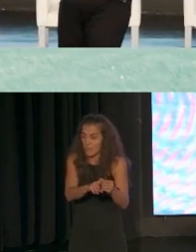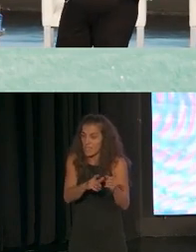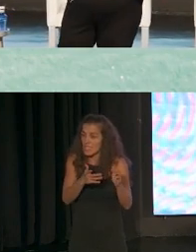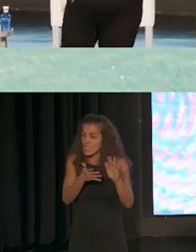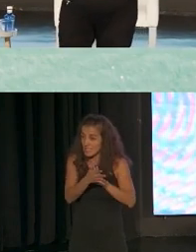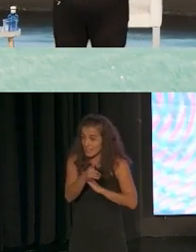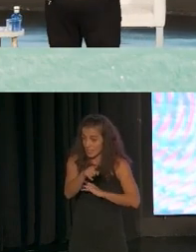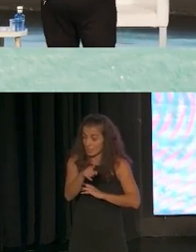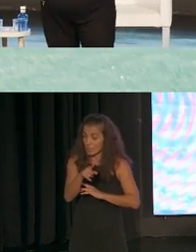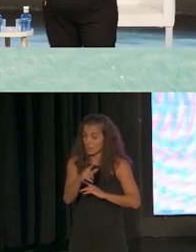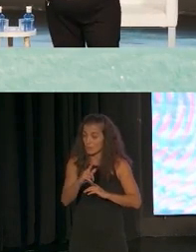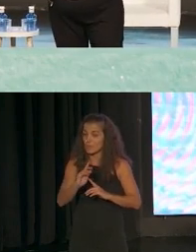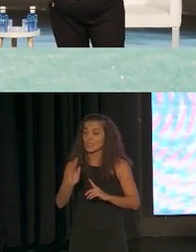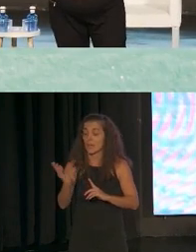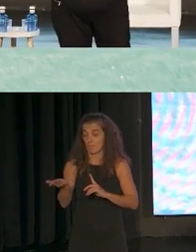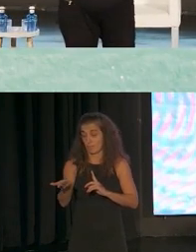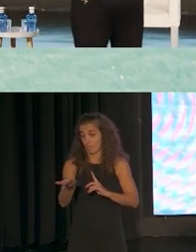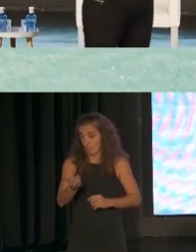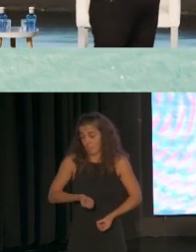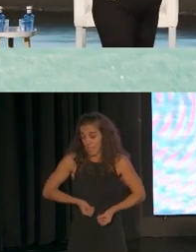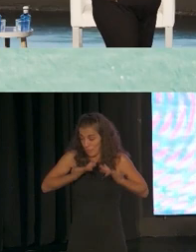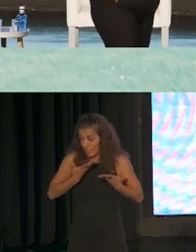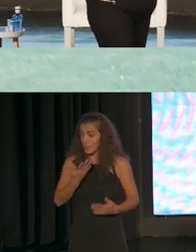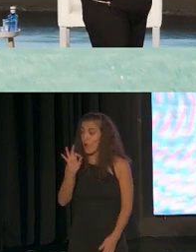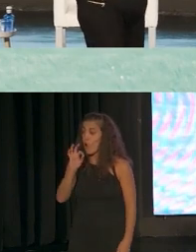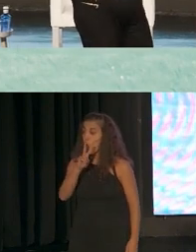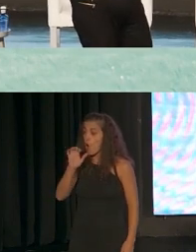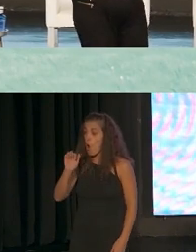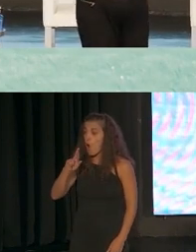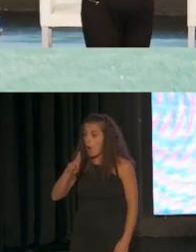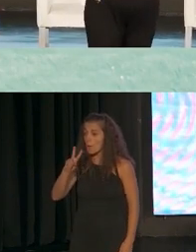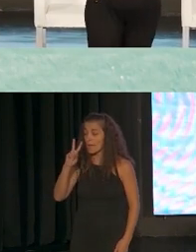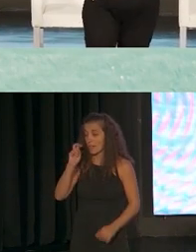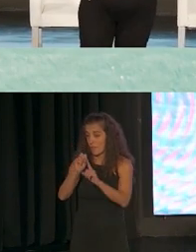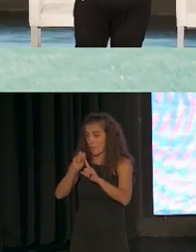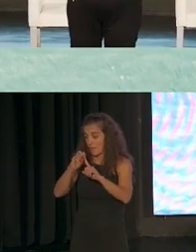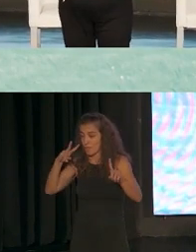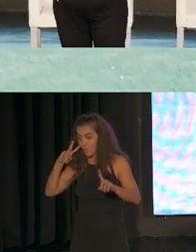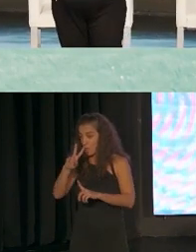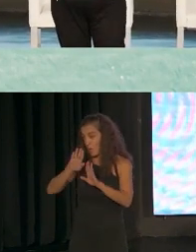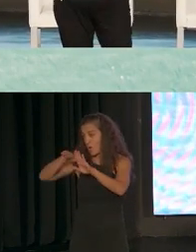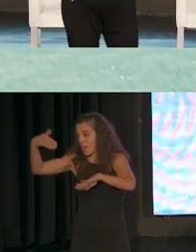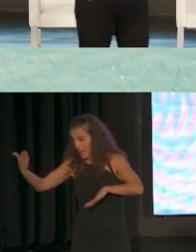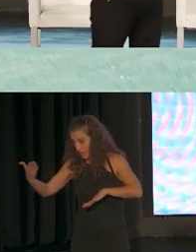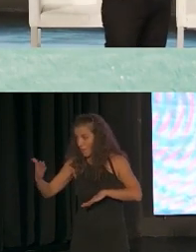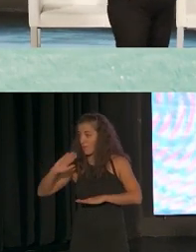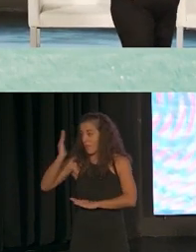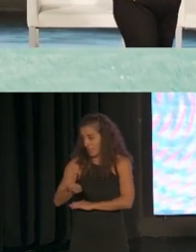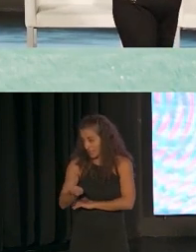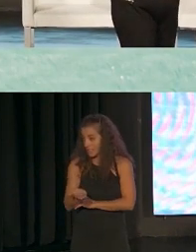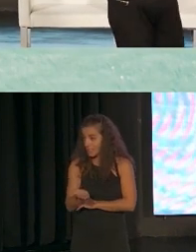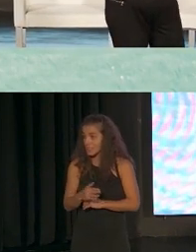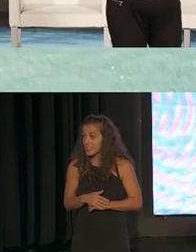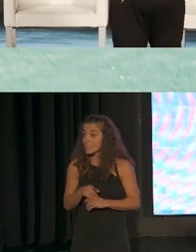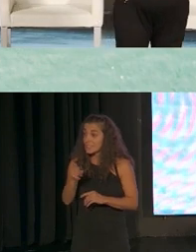se llama overview effect es es algo que nos puede ayudar a con esto